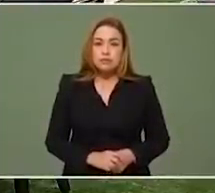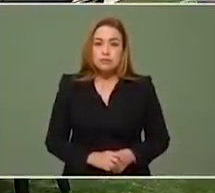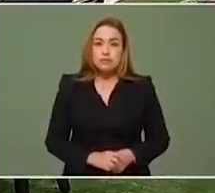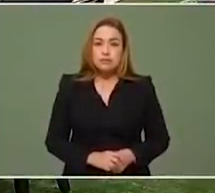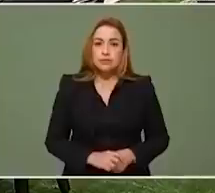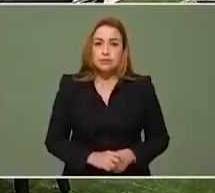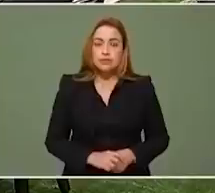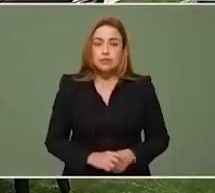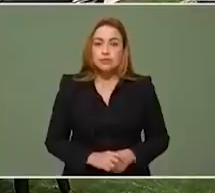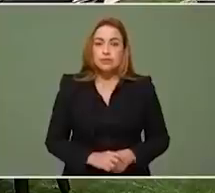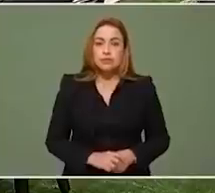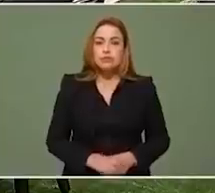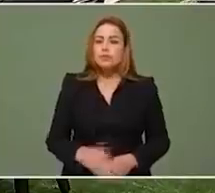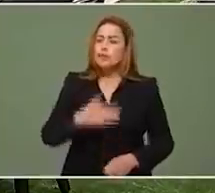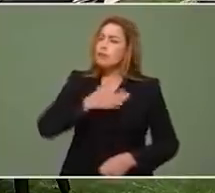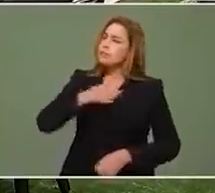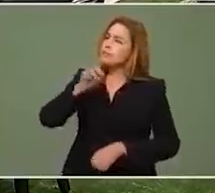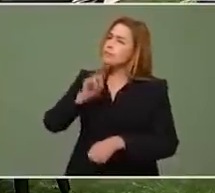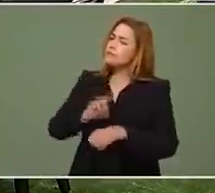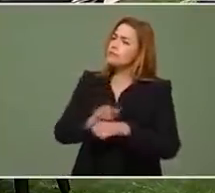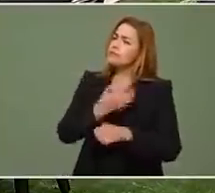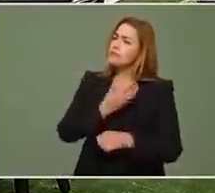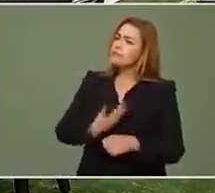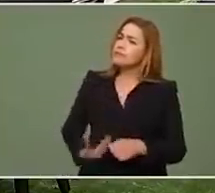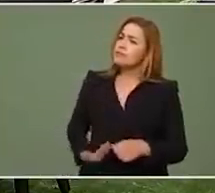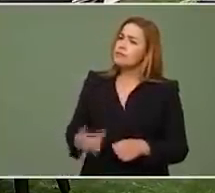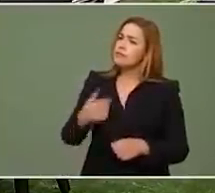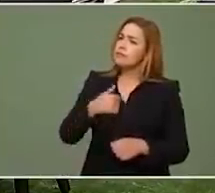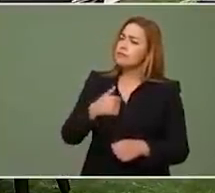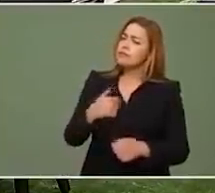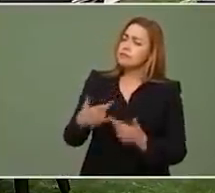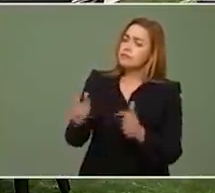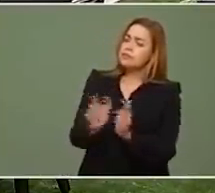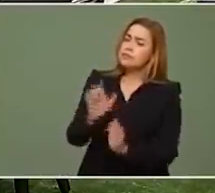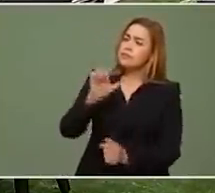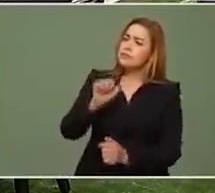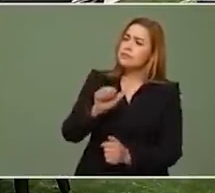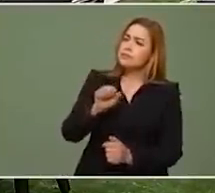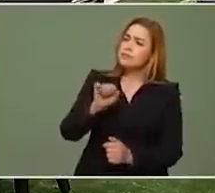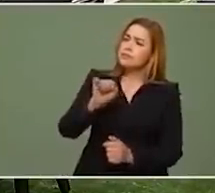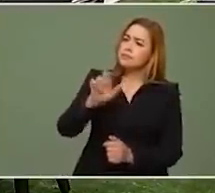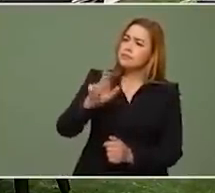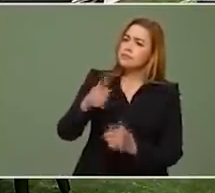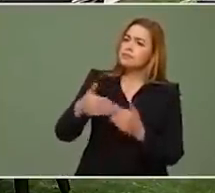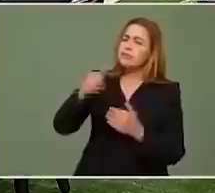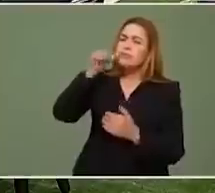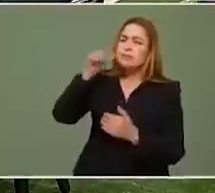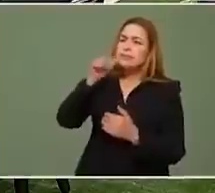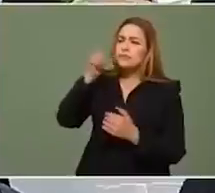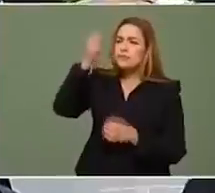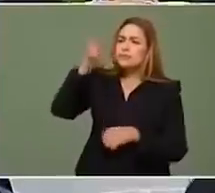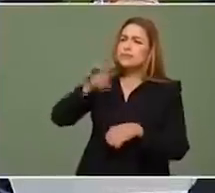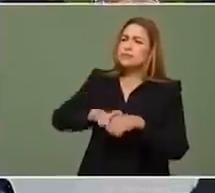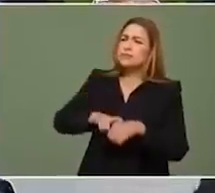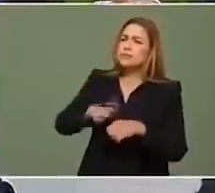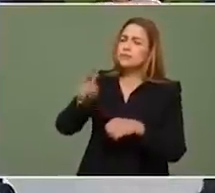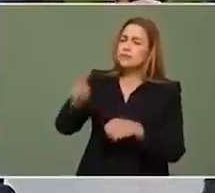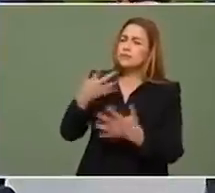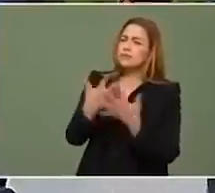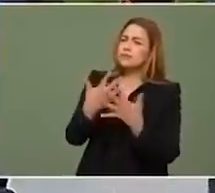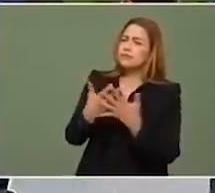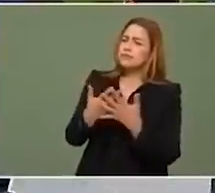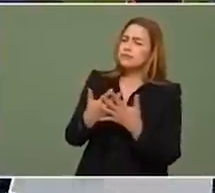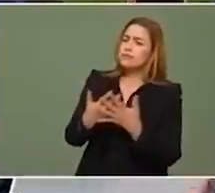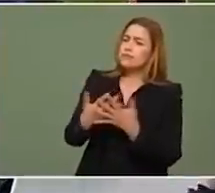buenos días presidentes y walter zúñiga de grupo acir ayer el director de los penales francisco garduño precisamente